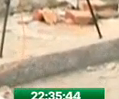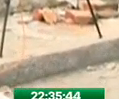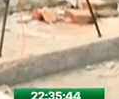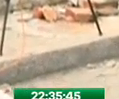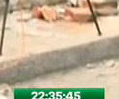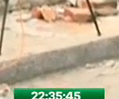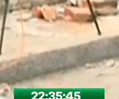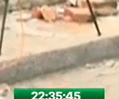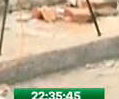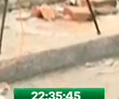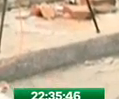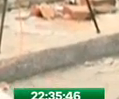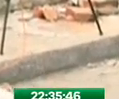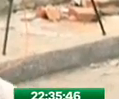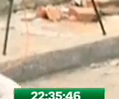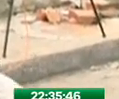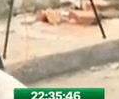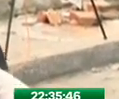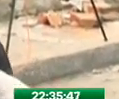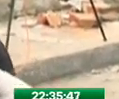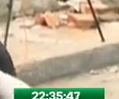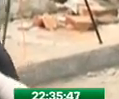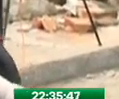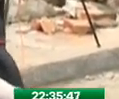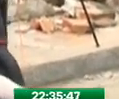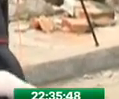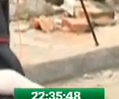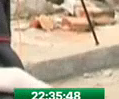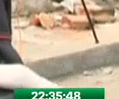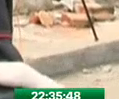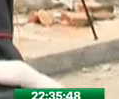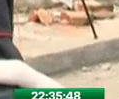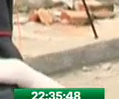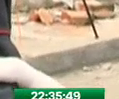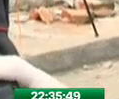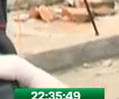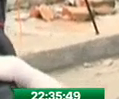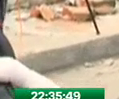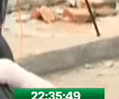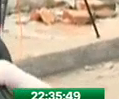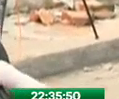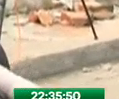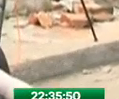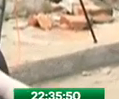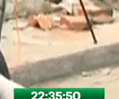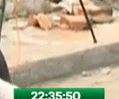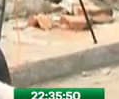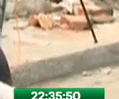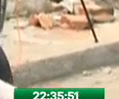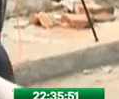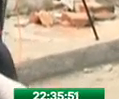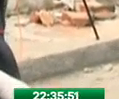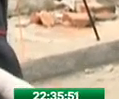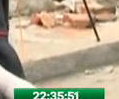personas con politraumatismos, una persona con una fractura en miembro superior derecho. Fueron trasladadas, atendidas